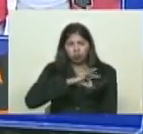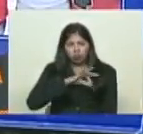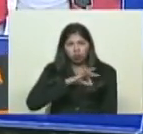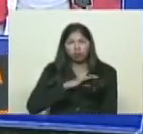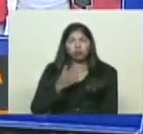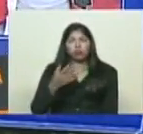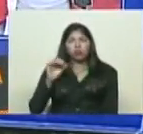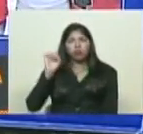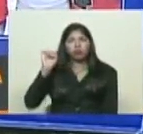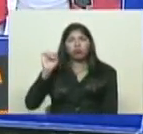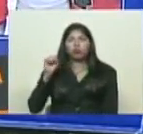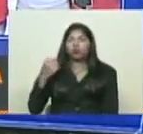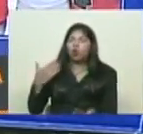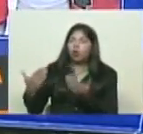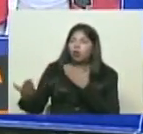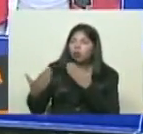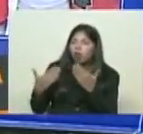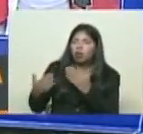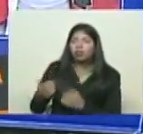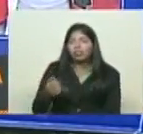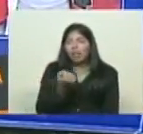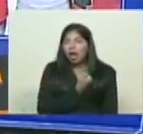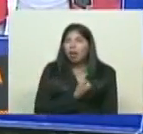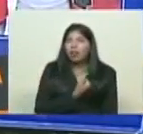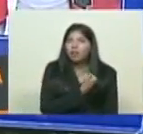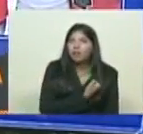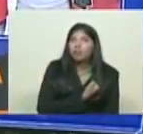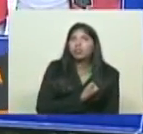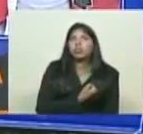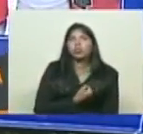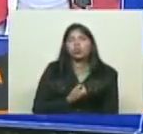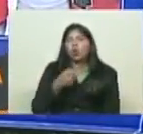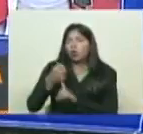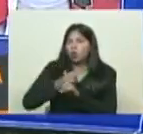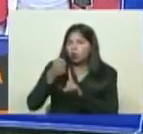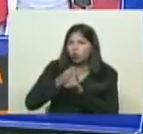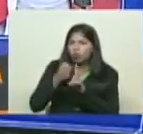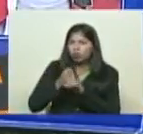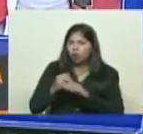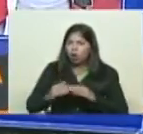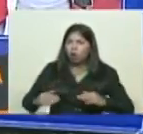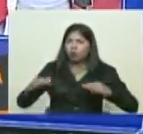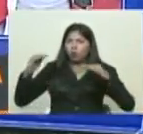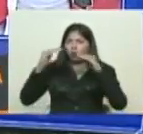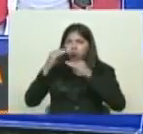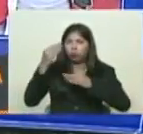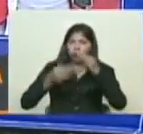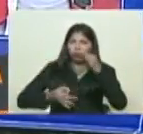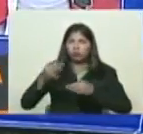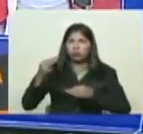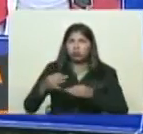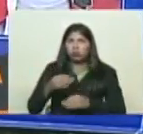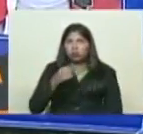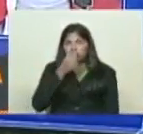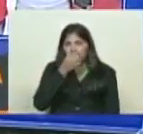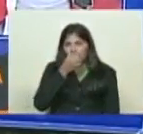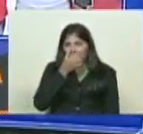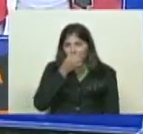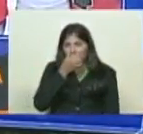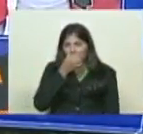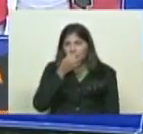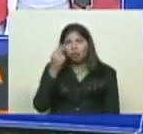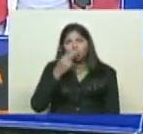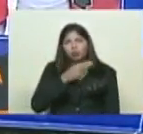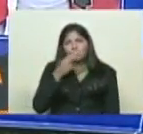de la solidaridad, del sacrificio, de la lucha por la justicia, del compromiso con los más pobres del